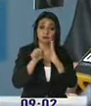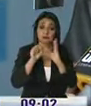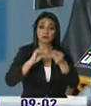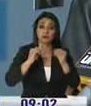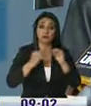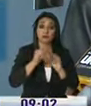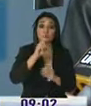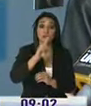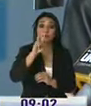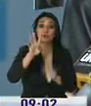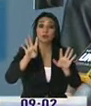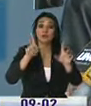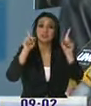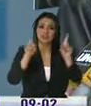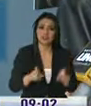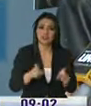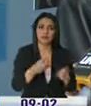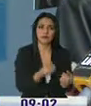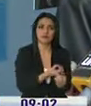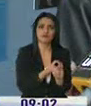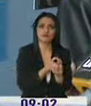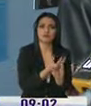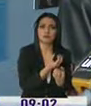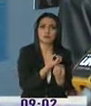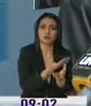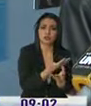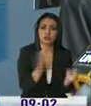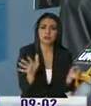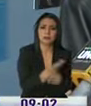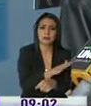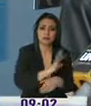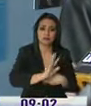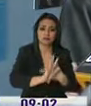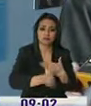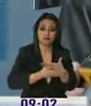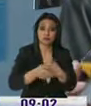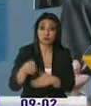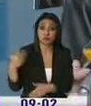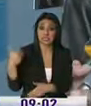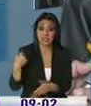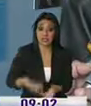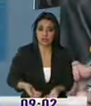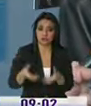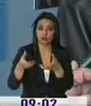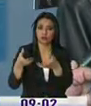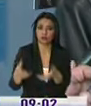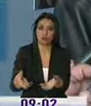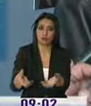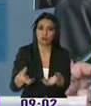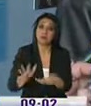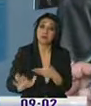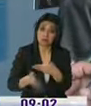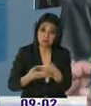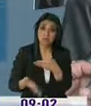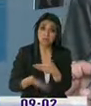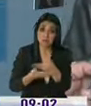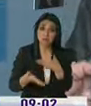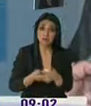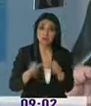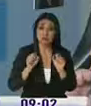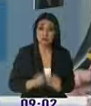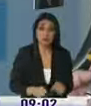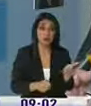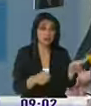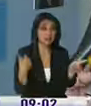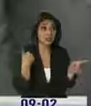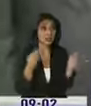129 hace referencia a que deben entregarse los documentos que se tenga al momento, sin perjuicio de ir añadiéndolos cada vez que se